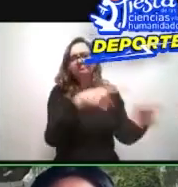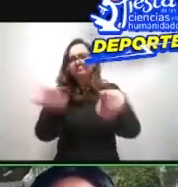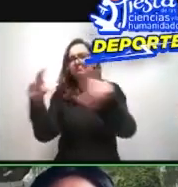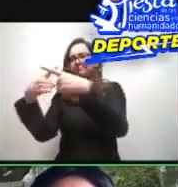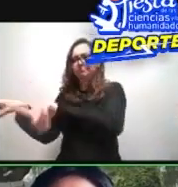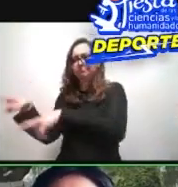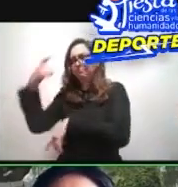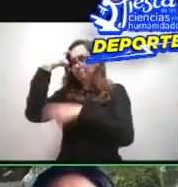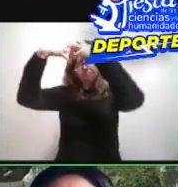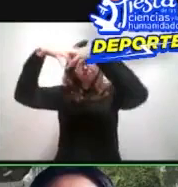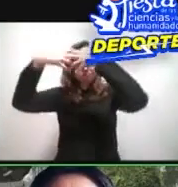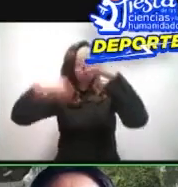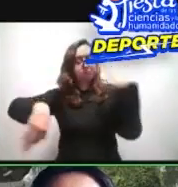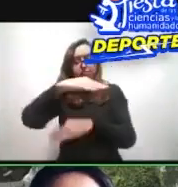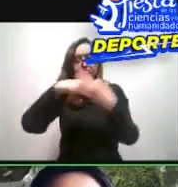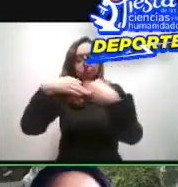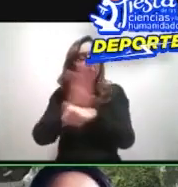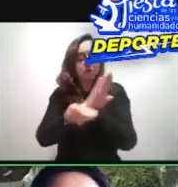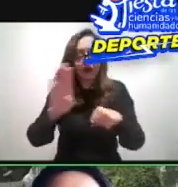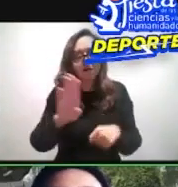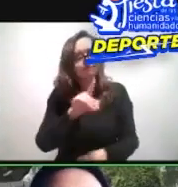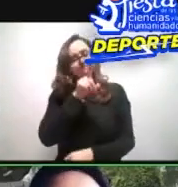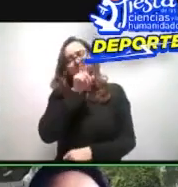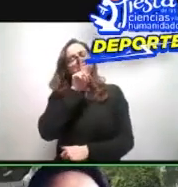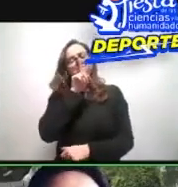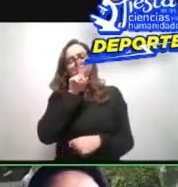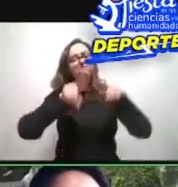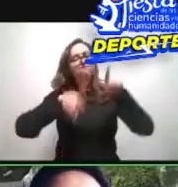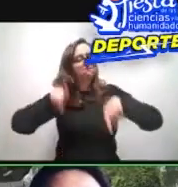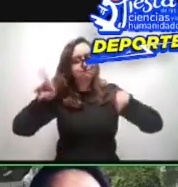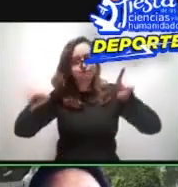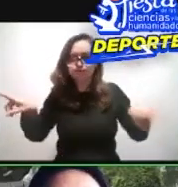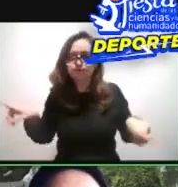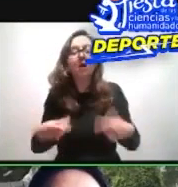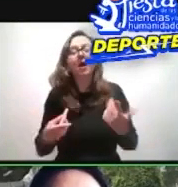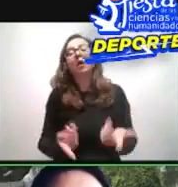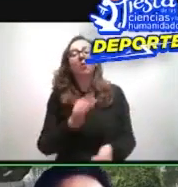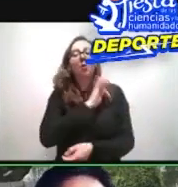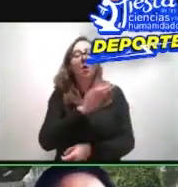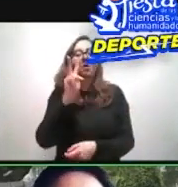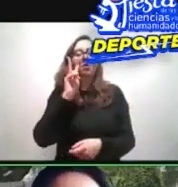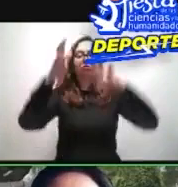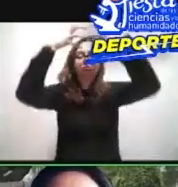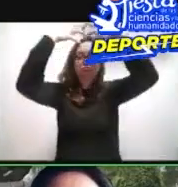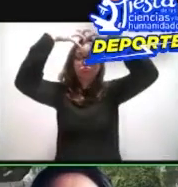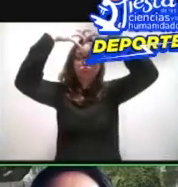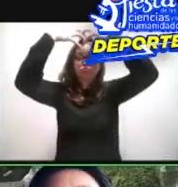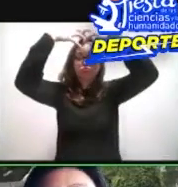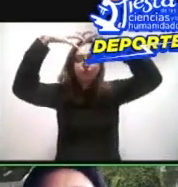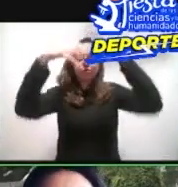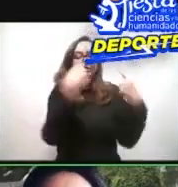es así. Aquí solamente para ilustrar lo complejo que puede ser nuestro cerebro cuando llevamos a cabo una